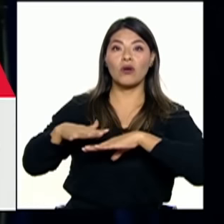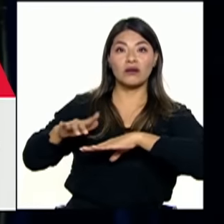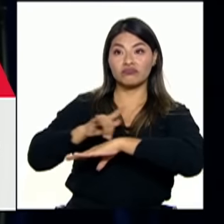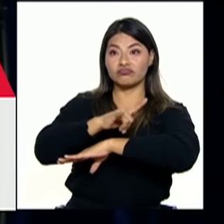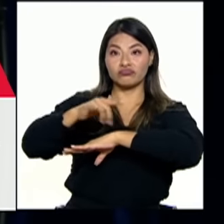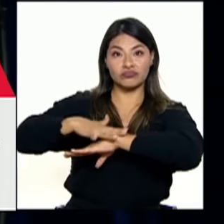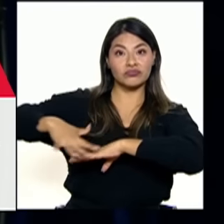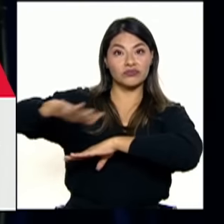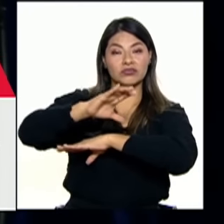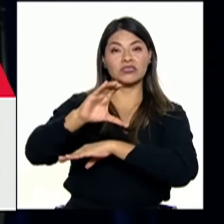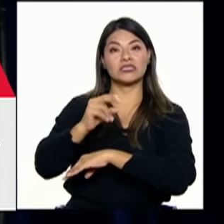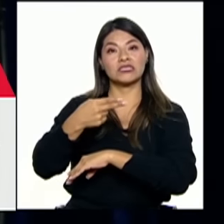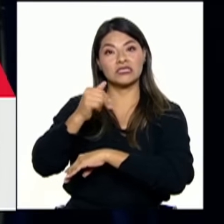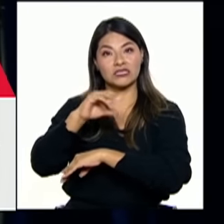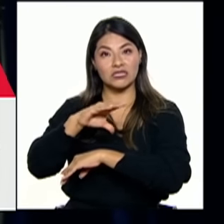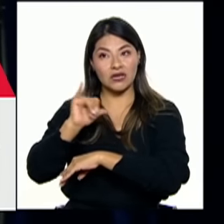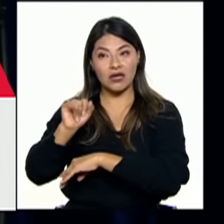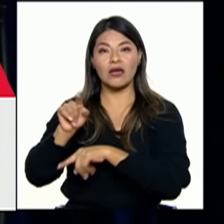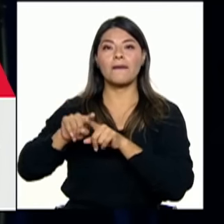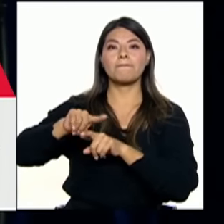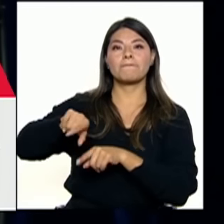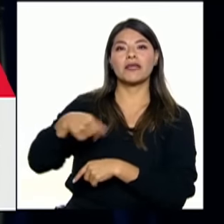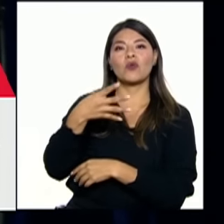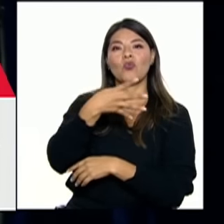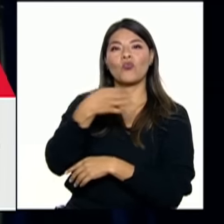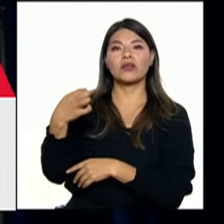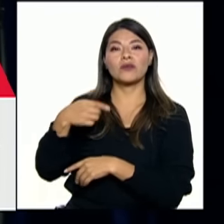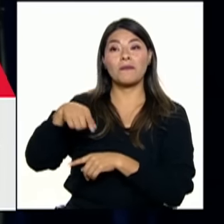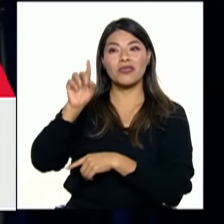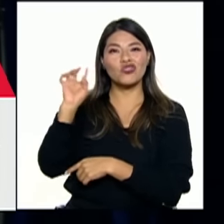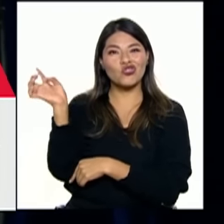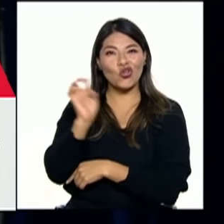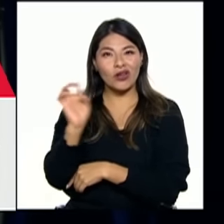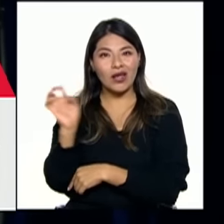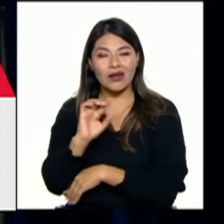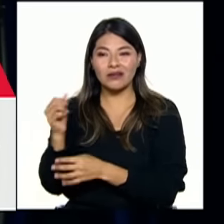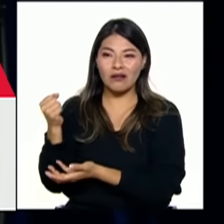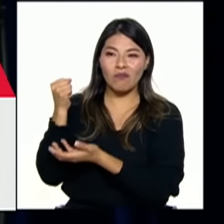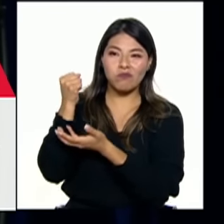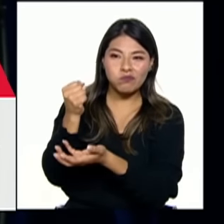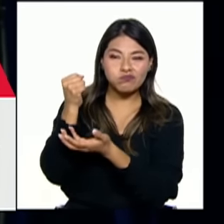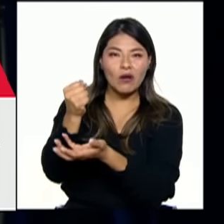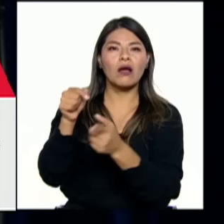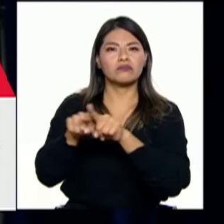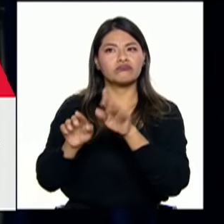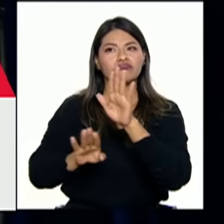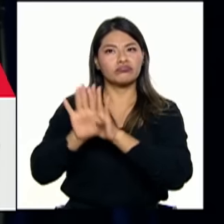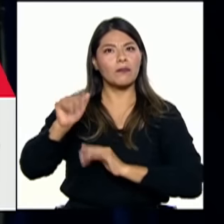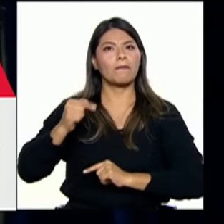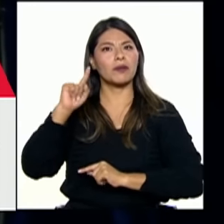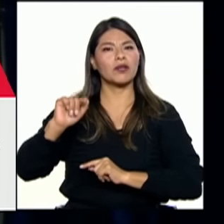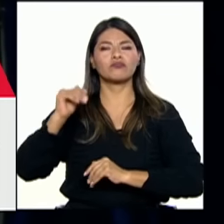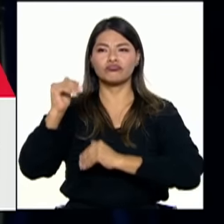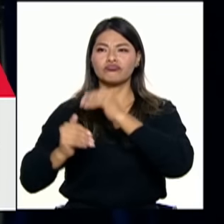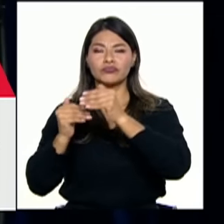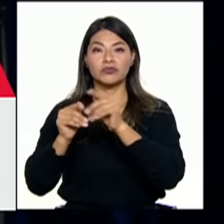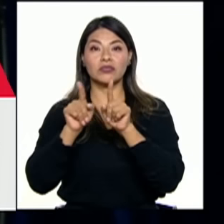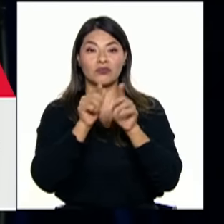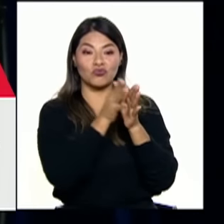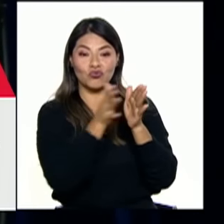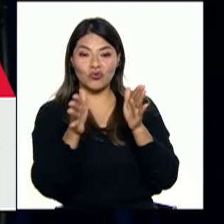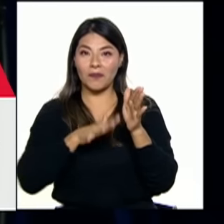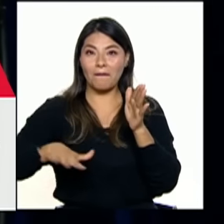de Chancay, de 1.400 millones de dólares de inversión en su primera etapa, que convertirá